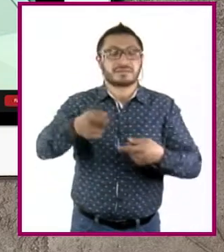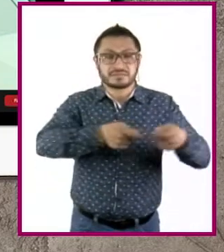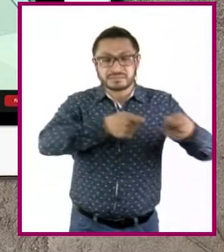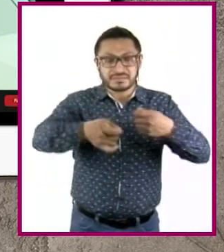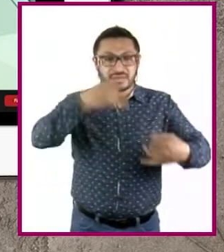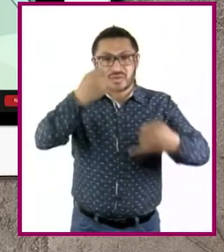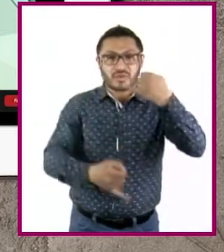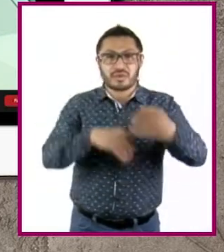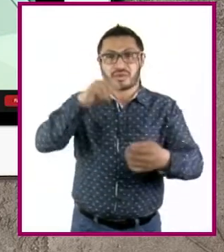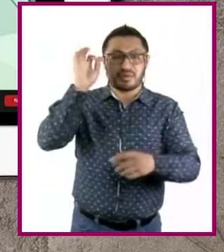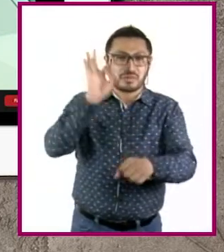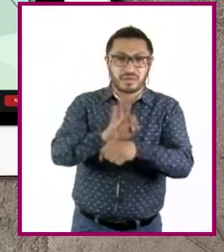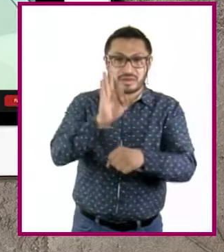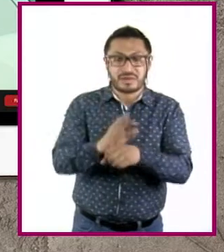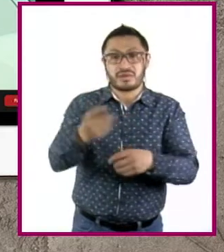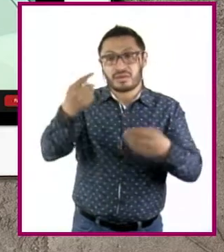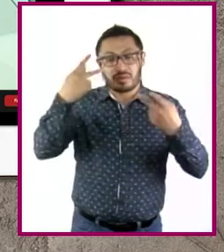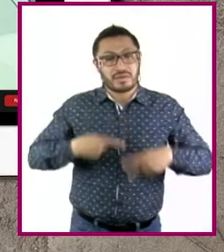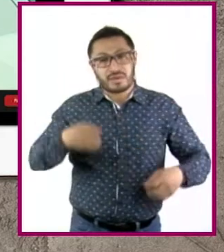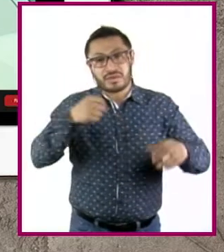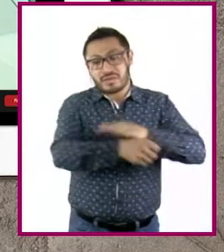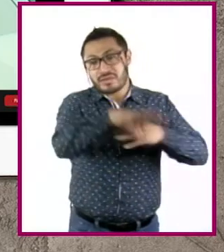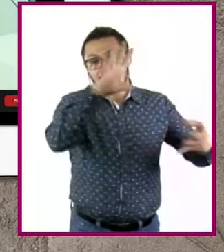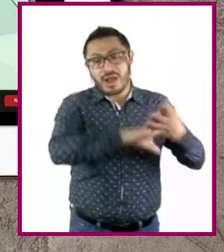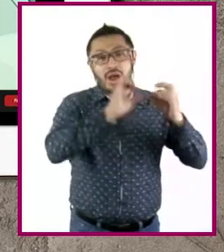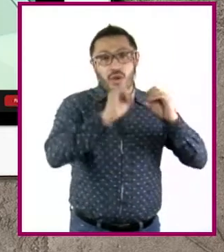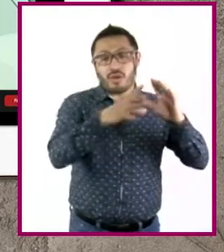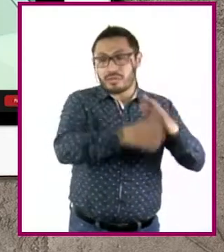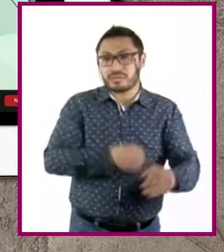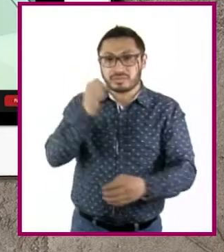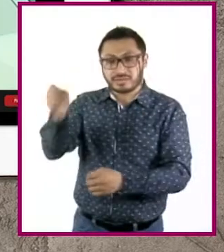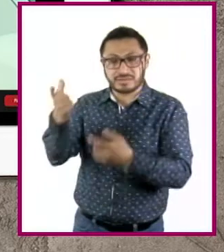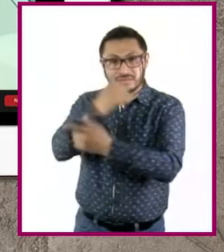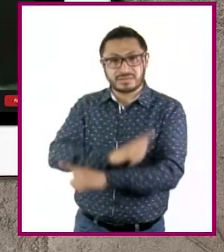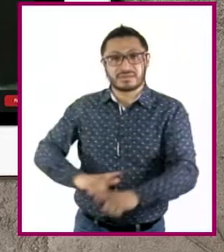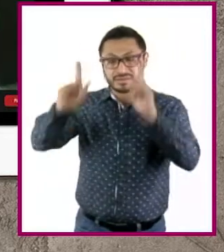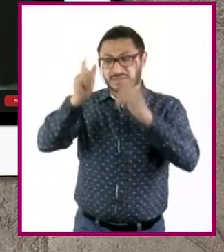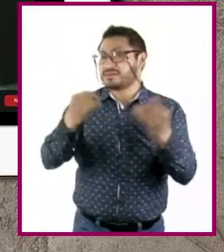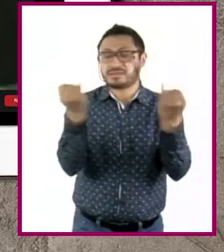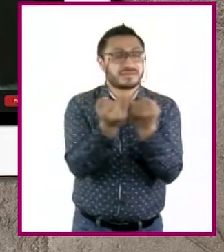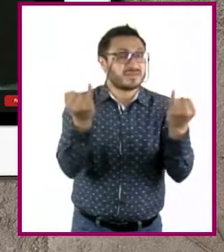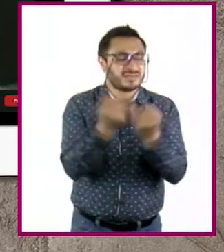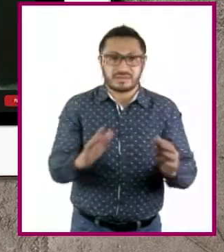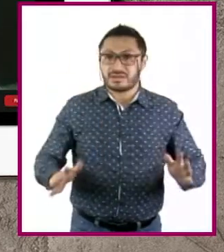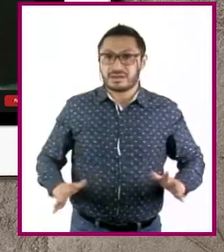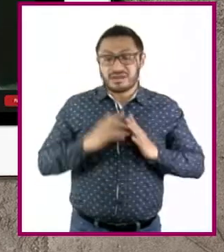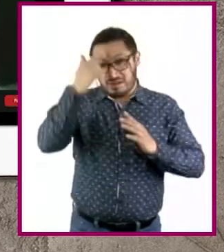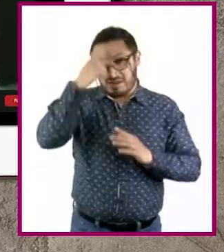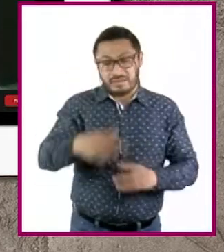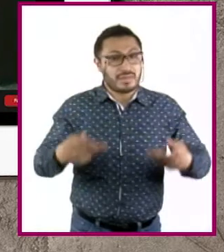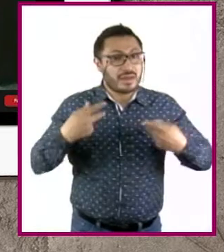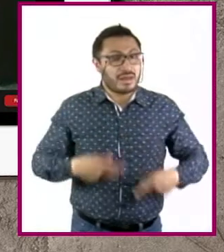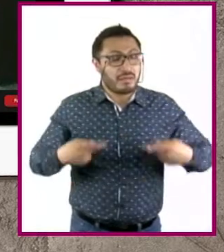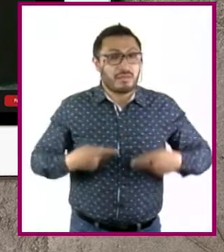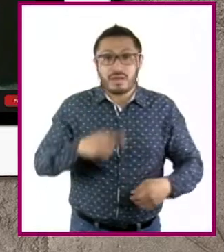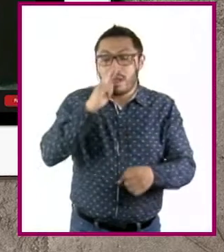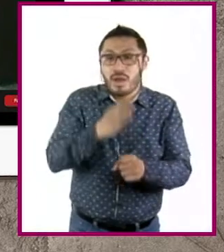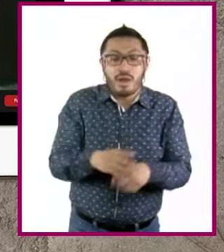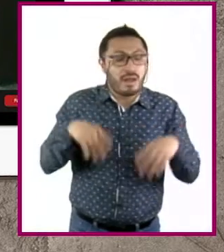para dejar a alguien en la cárcel o sacarlo de la cárcel, que es igual de impactante para la vida de una persona,